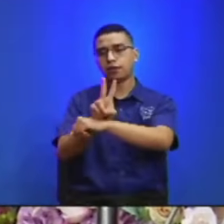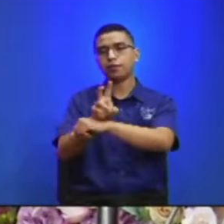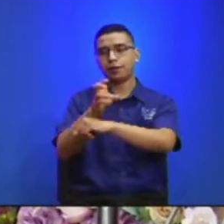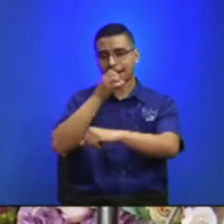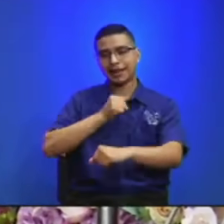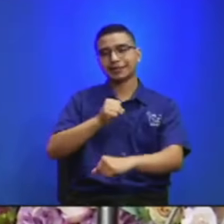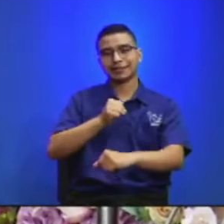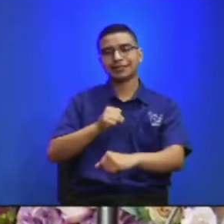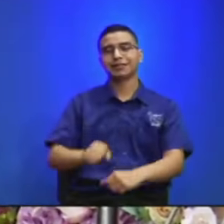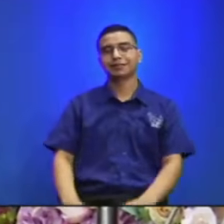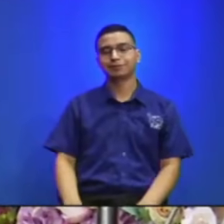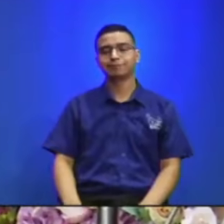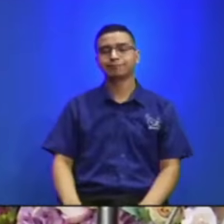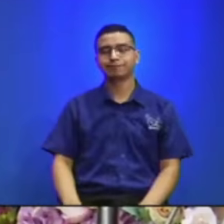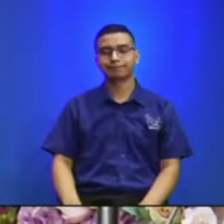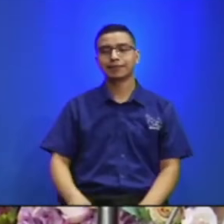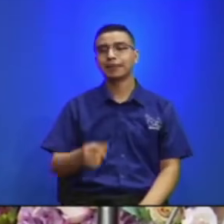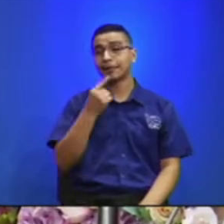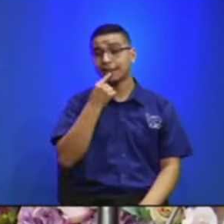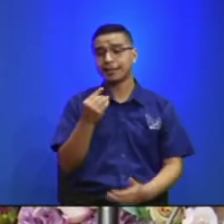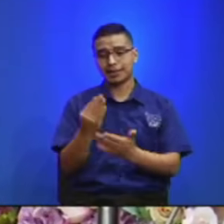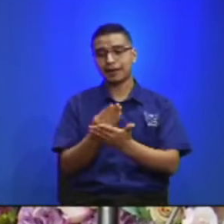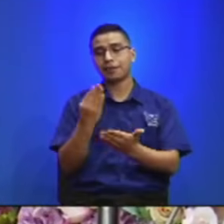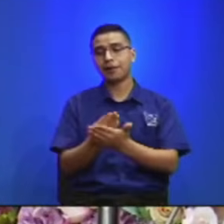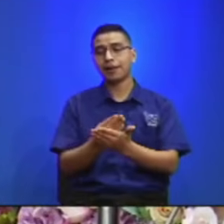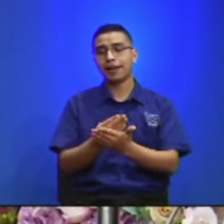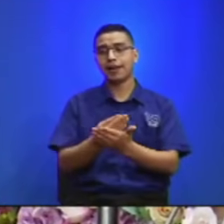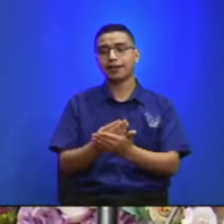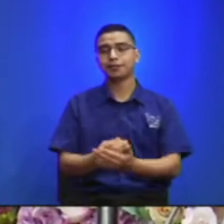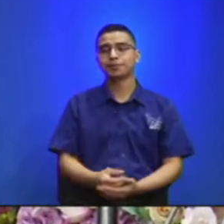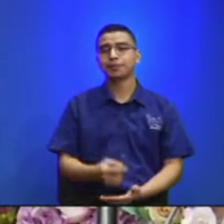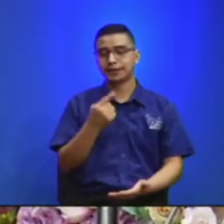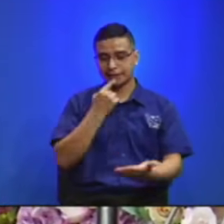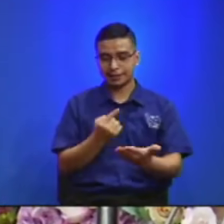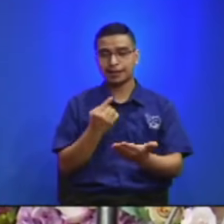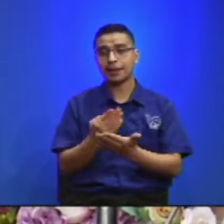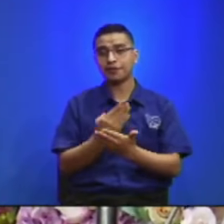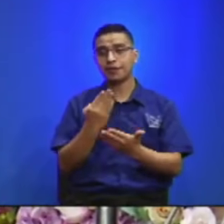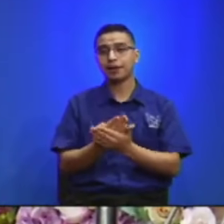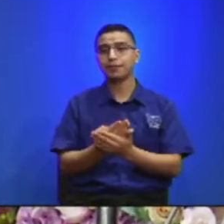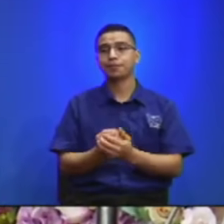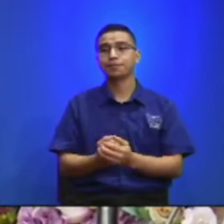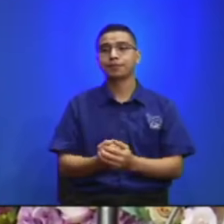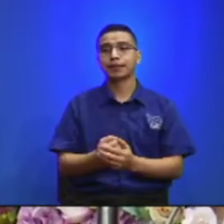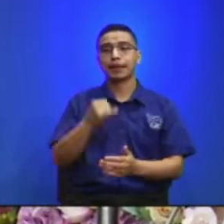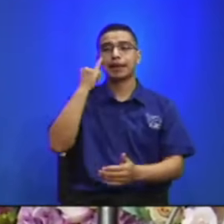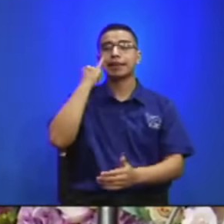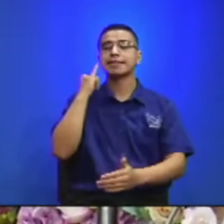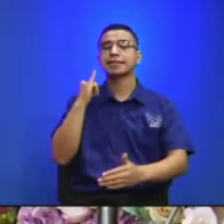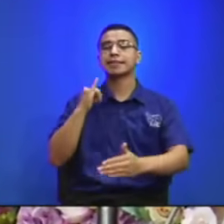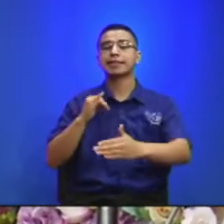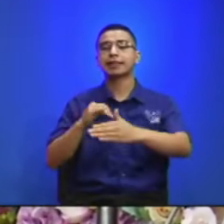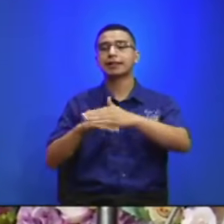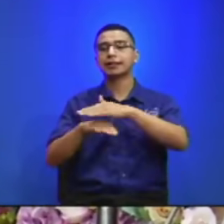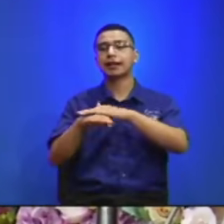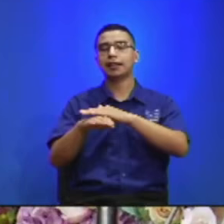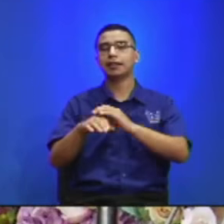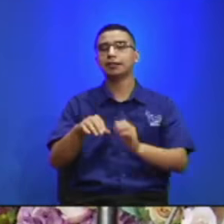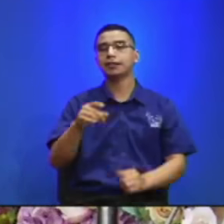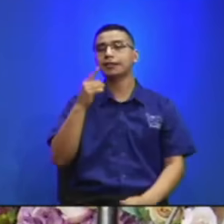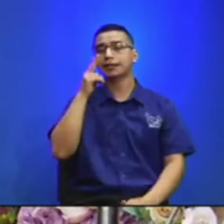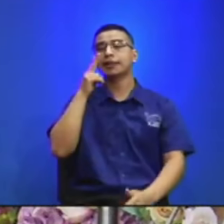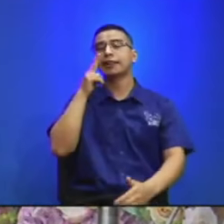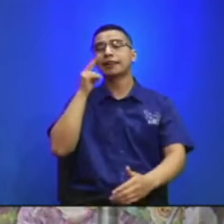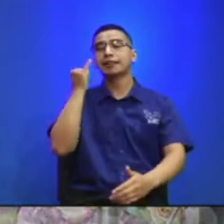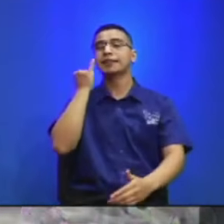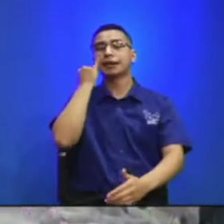esos números pigmentados o dice isaías capítulo 58 dice que algunos más o menos dicen que